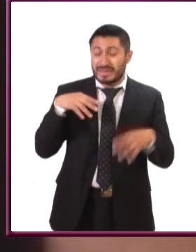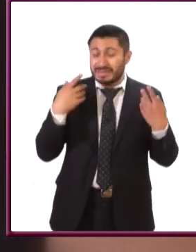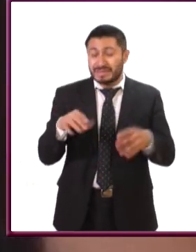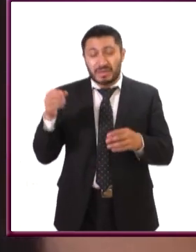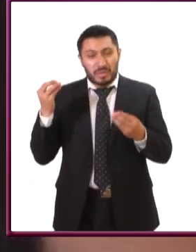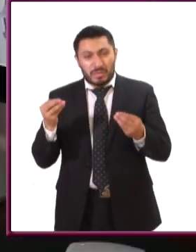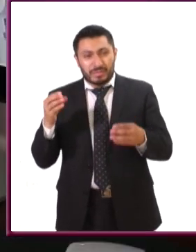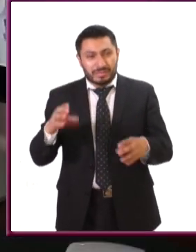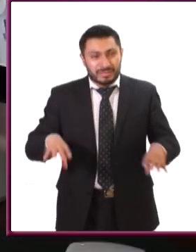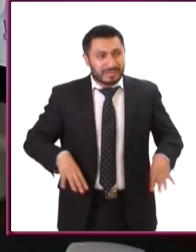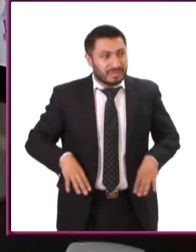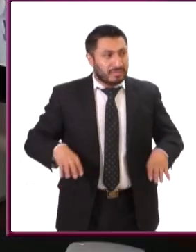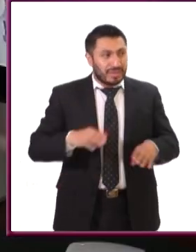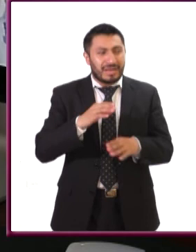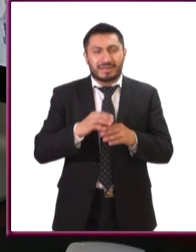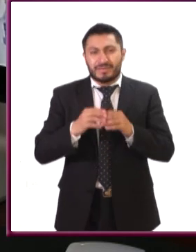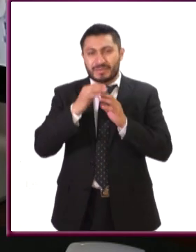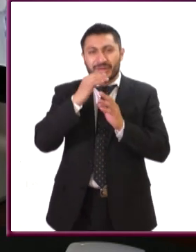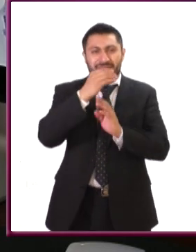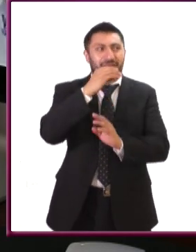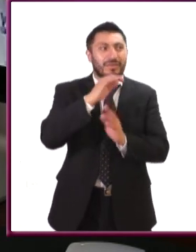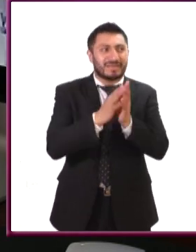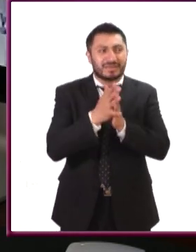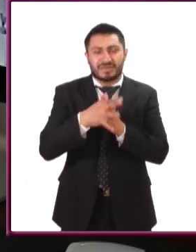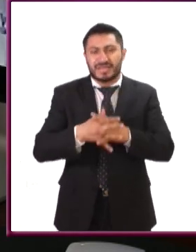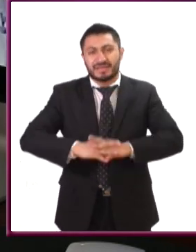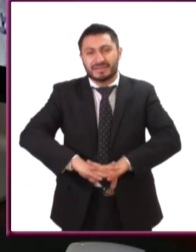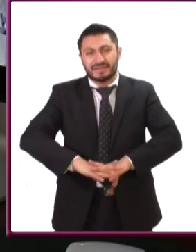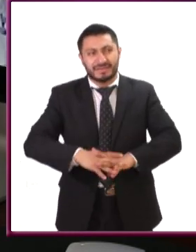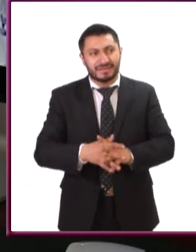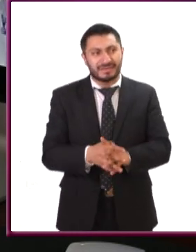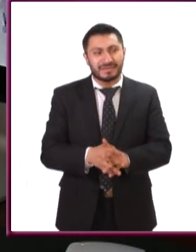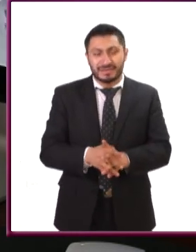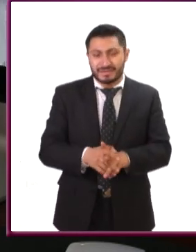haber fusión de elementos. Entonces,